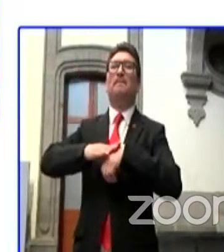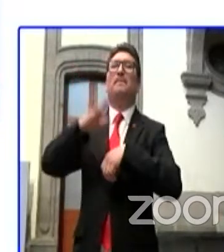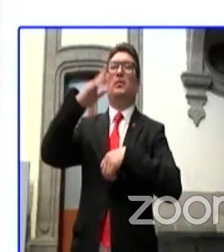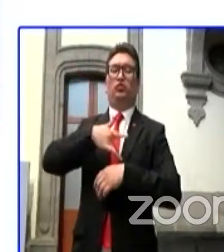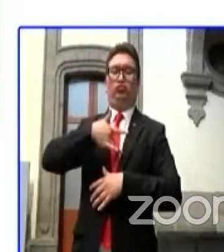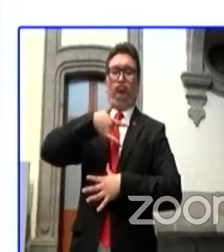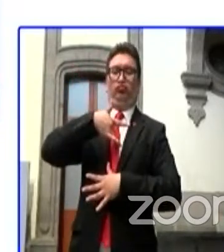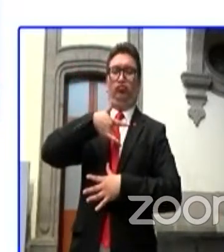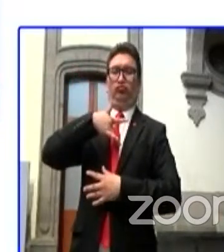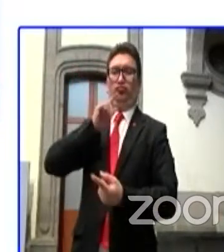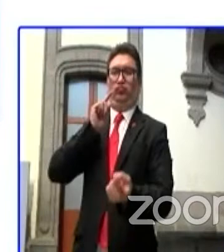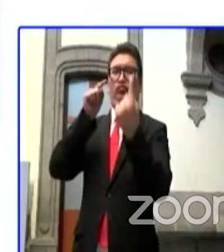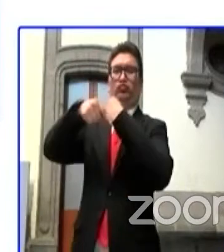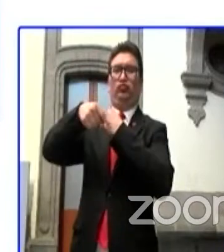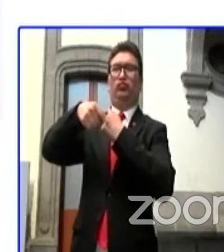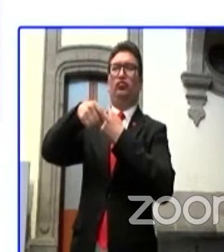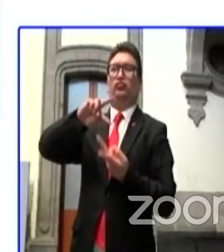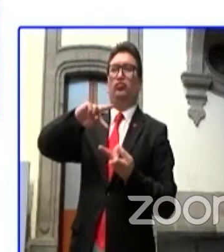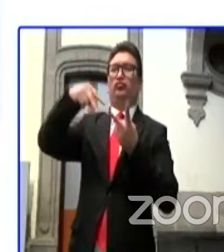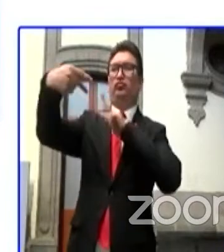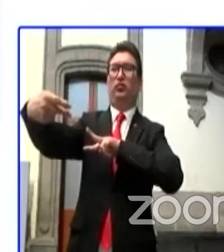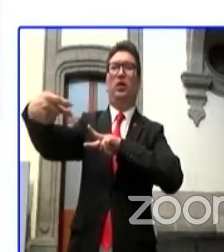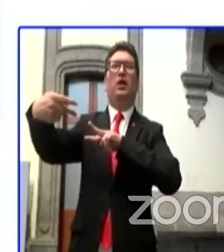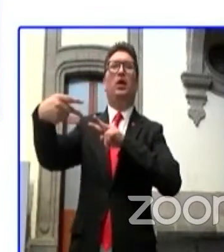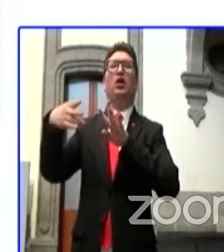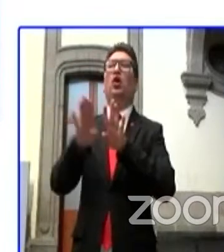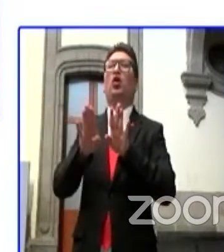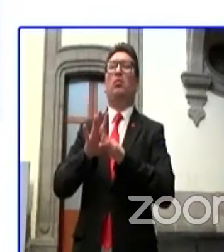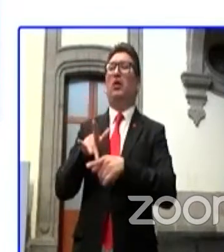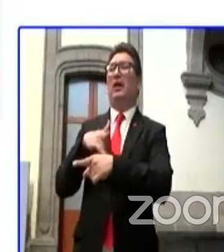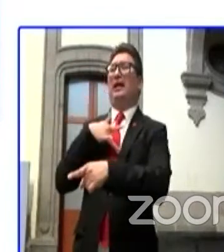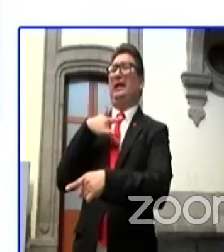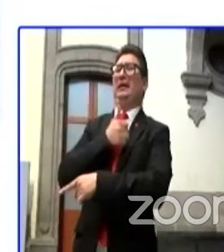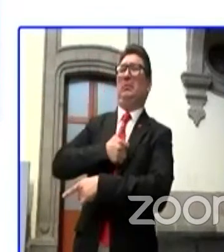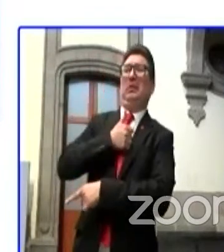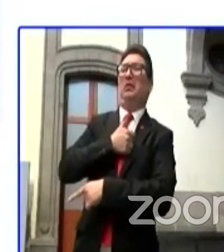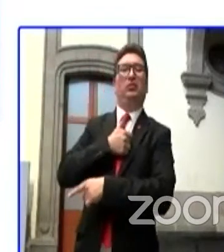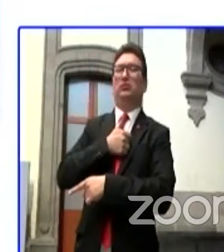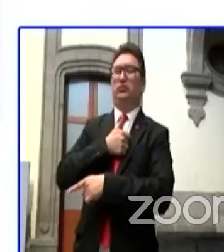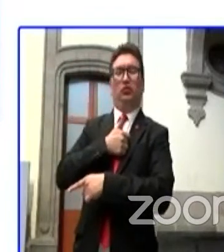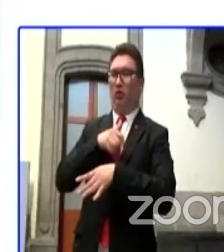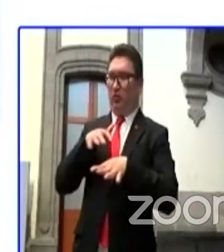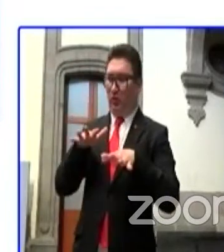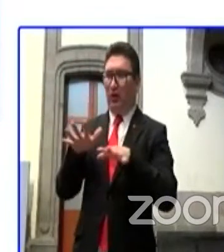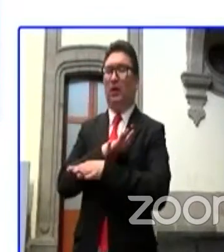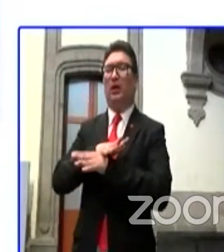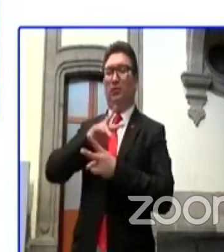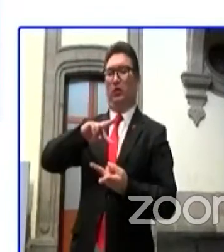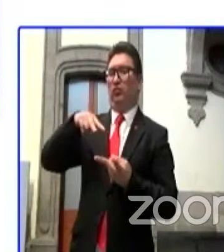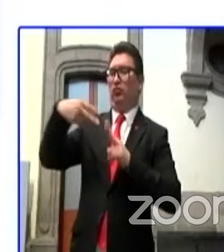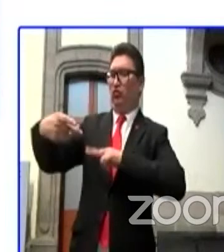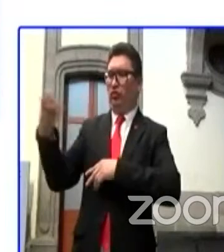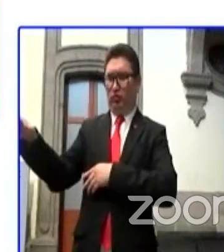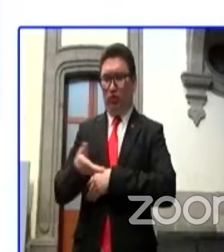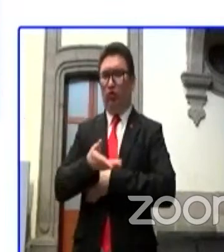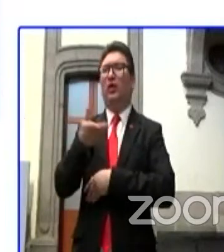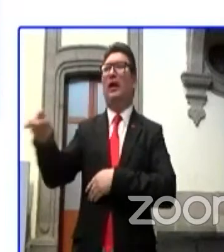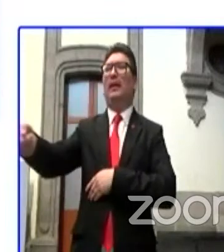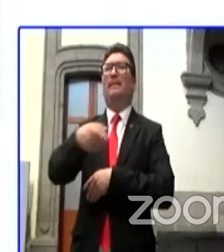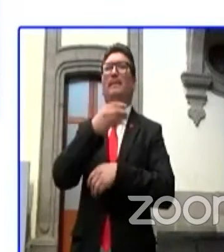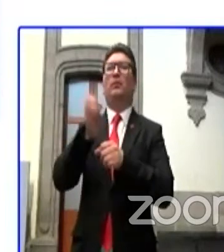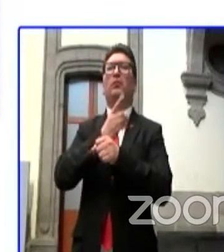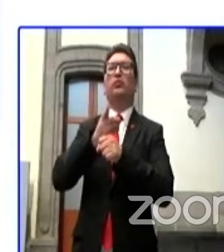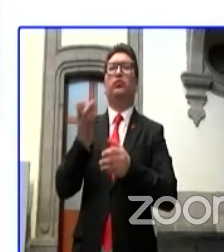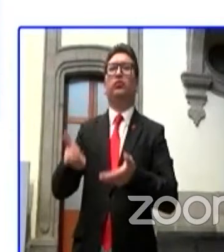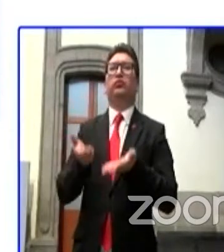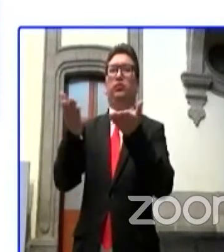compatible. Pasar del asistencialismo, del pobrecito el colectivo, a un protagonismo. Así me gustaría dejar